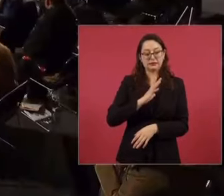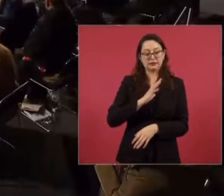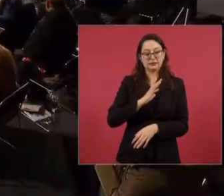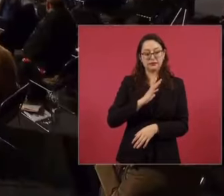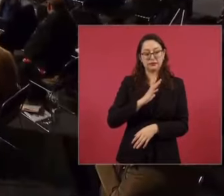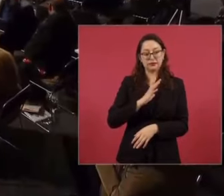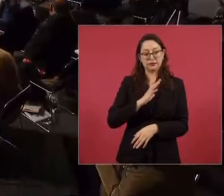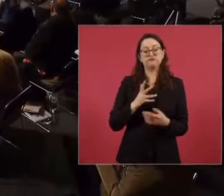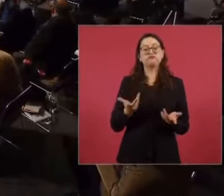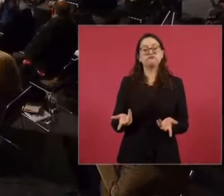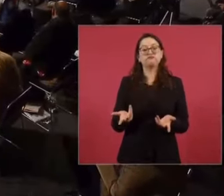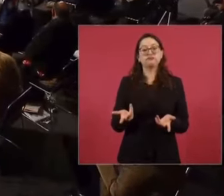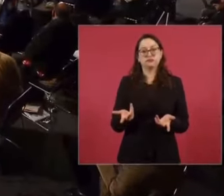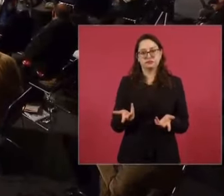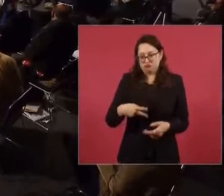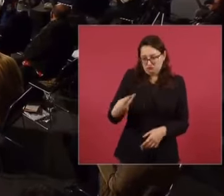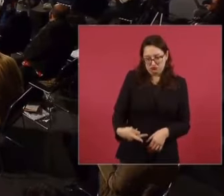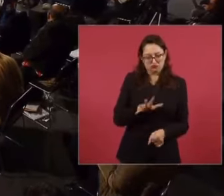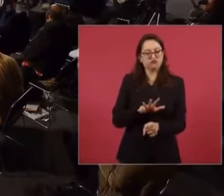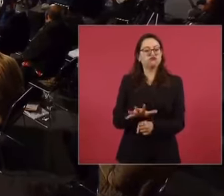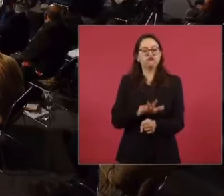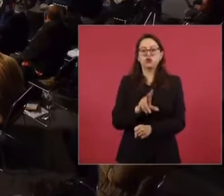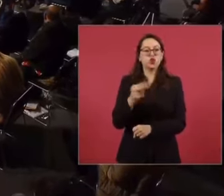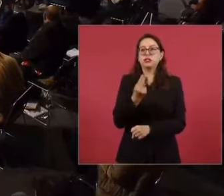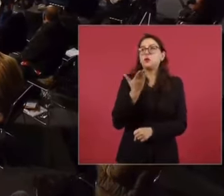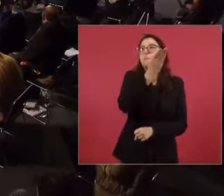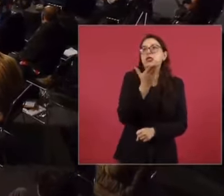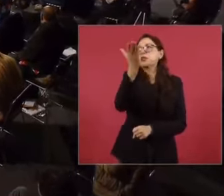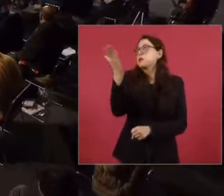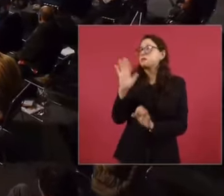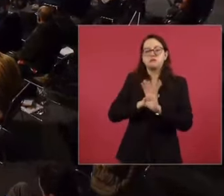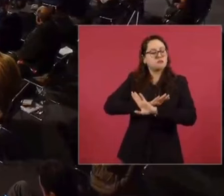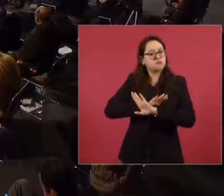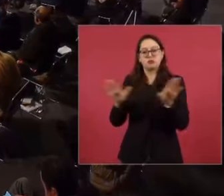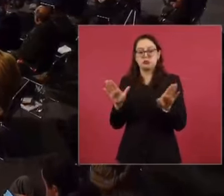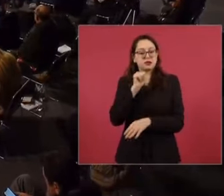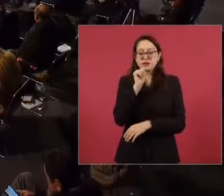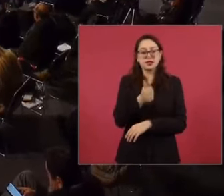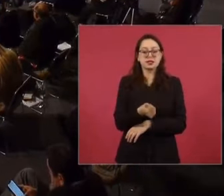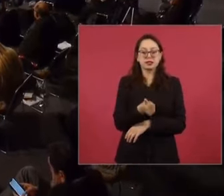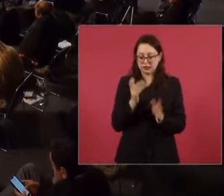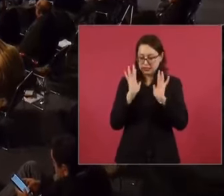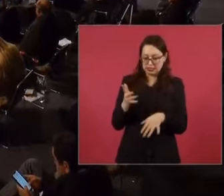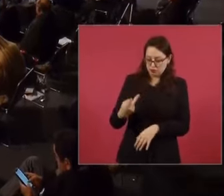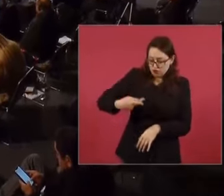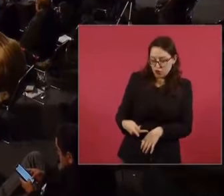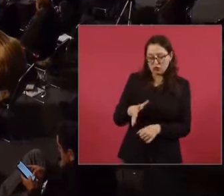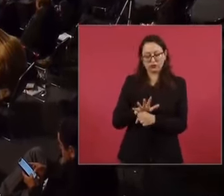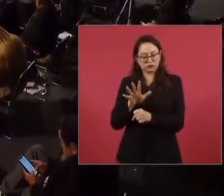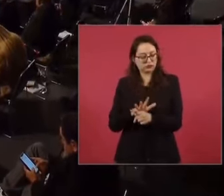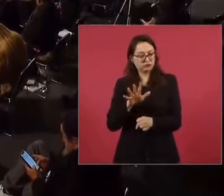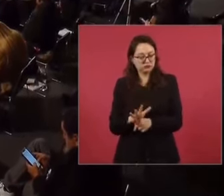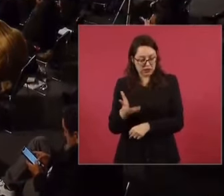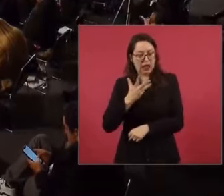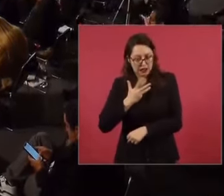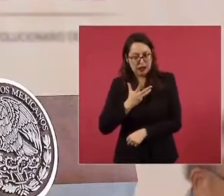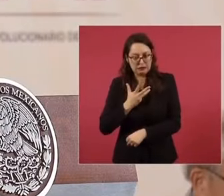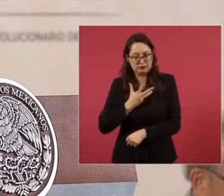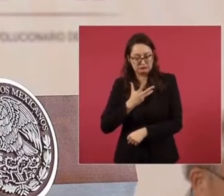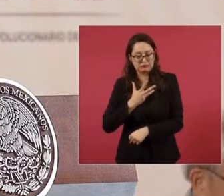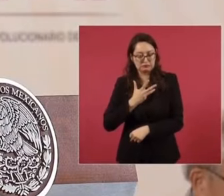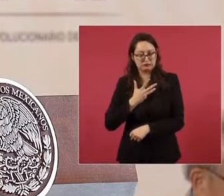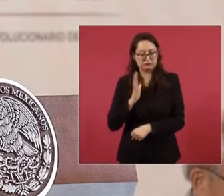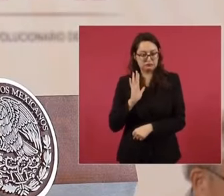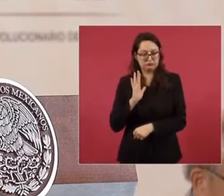somos, vamos a decir, autosuficientes. No estamos implorando o invocando que